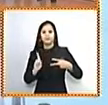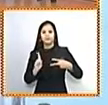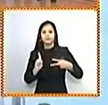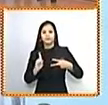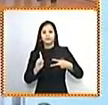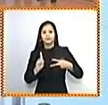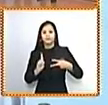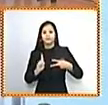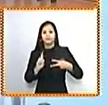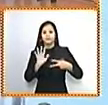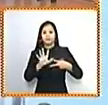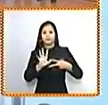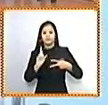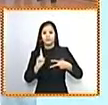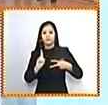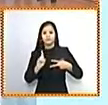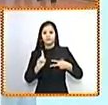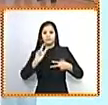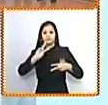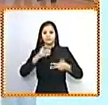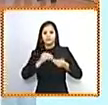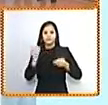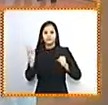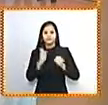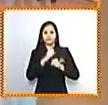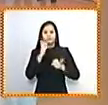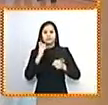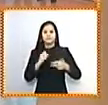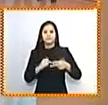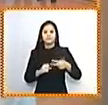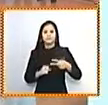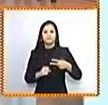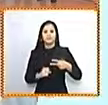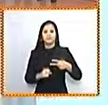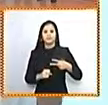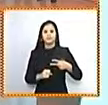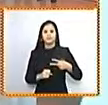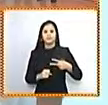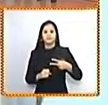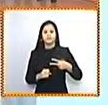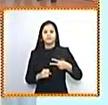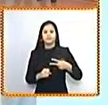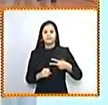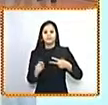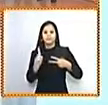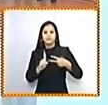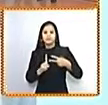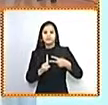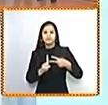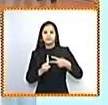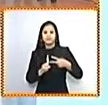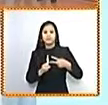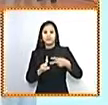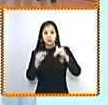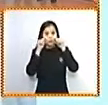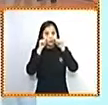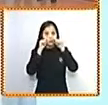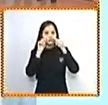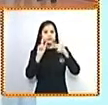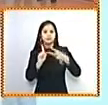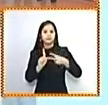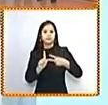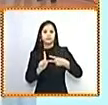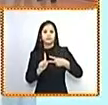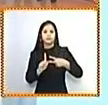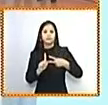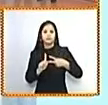Primer número premiado es el 51. Segundo número premiado, primer dígito. 1, segundo dígito, atento.